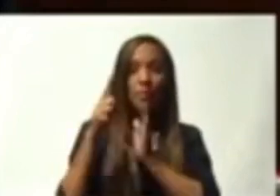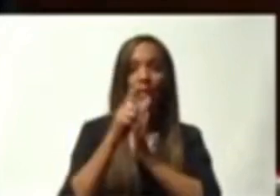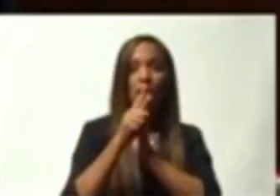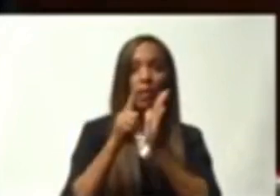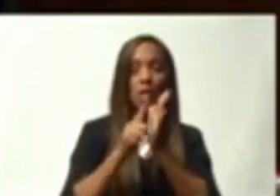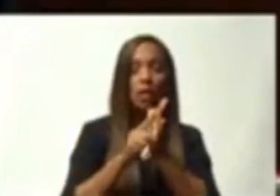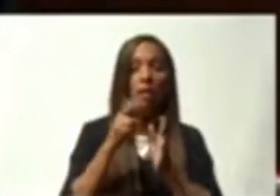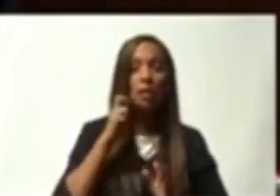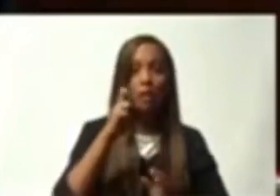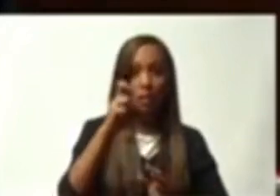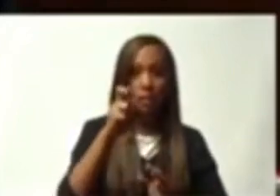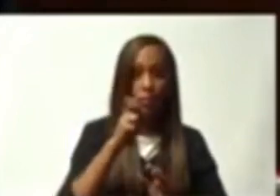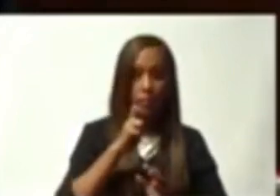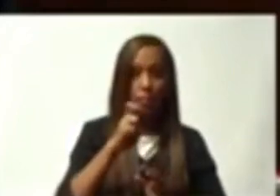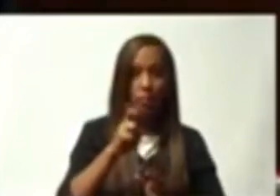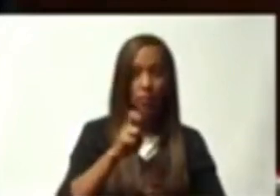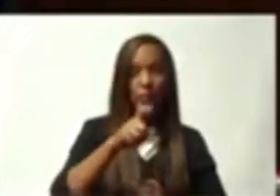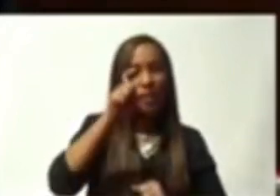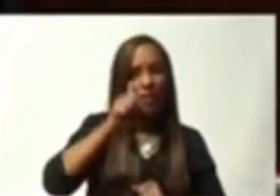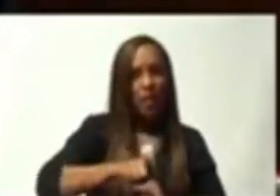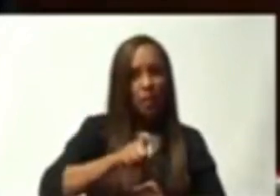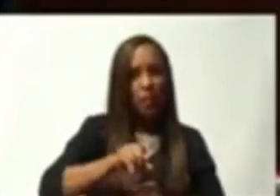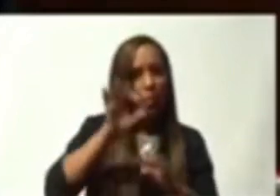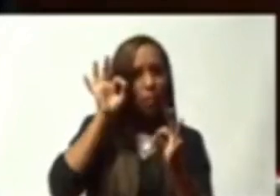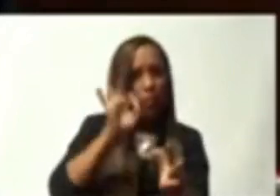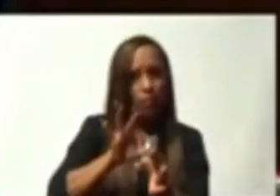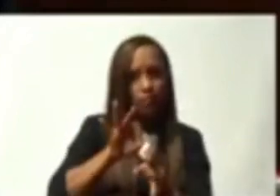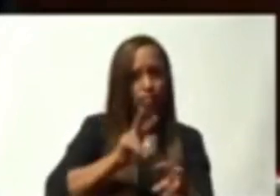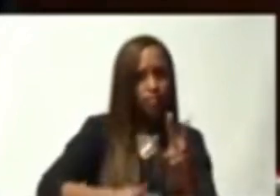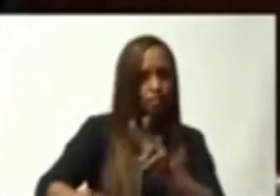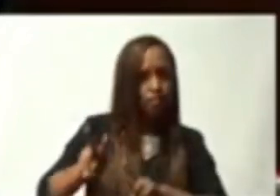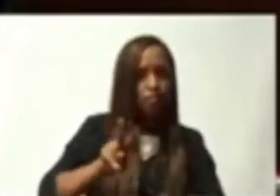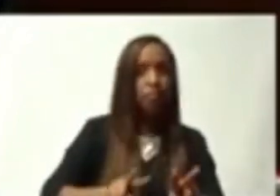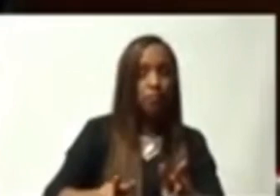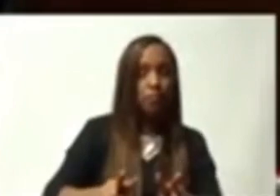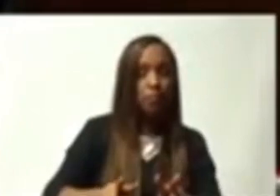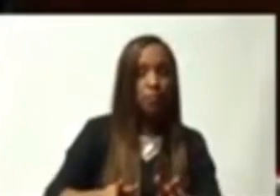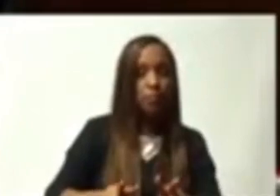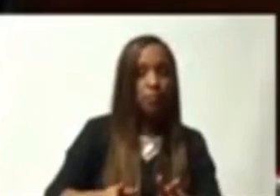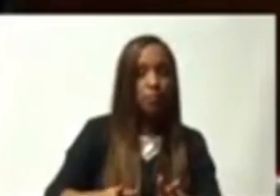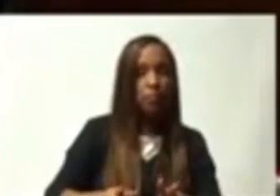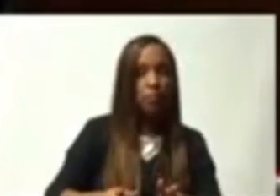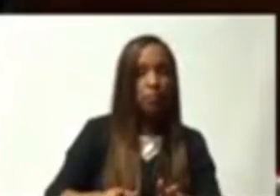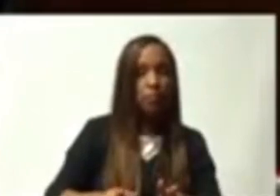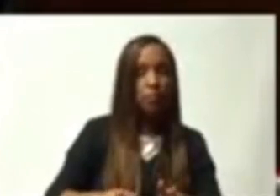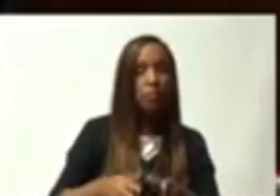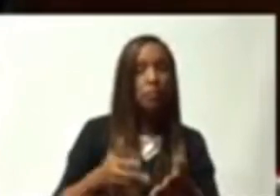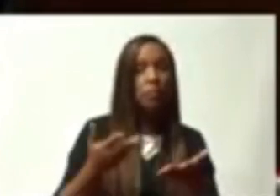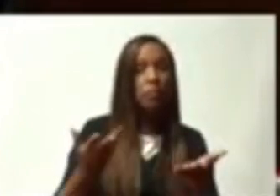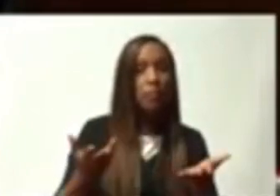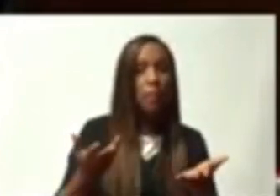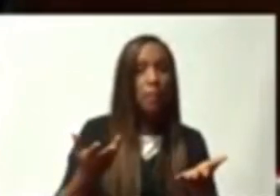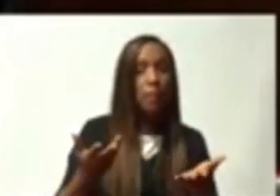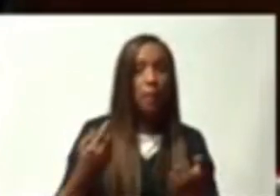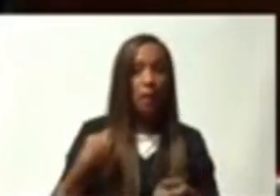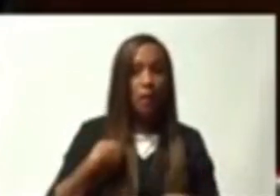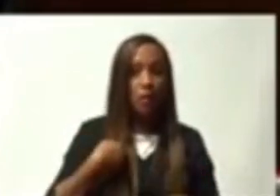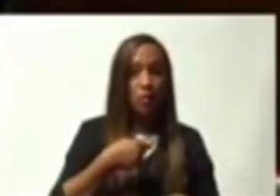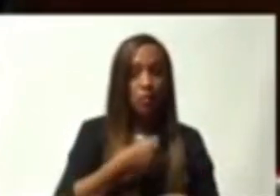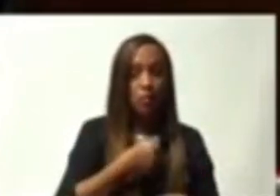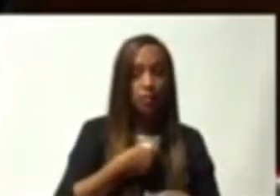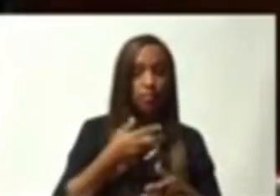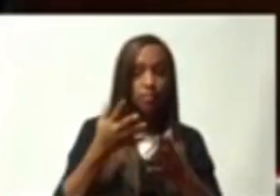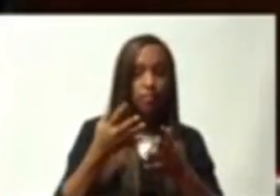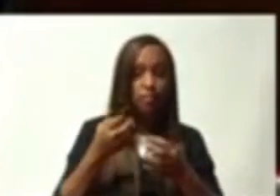si nosotros queremos decir que la República Dominicana es el segundo país